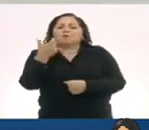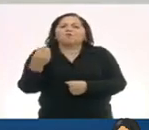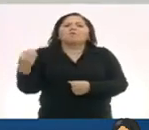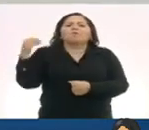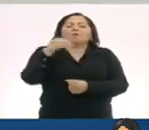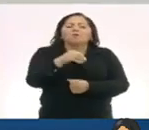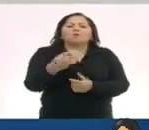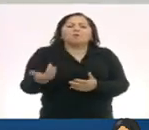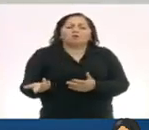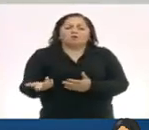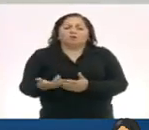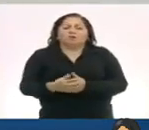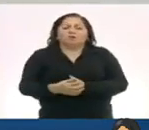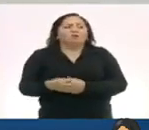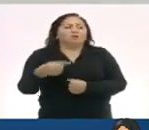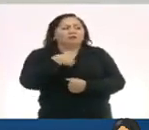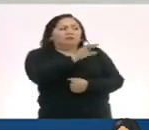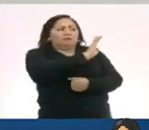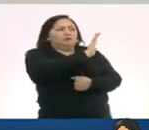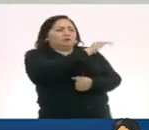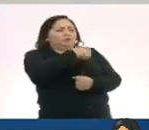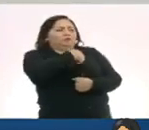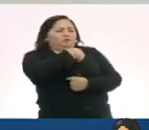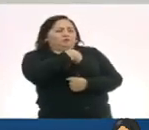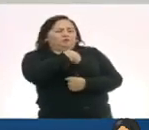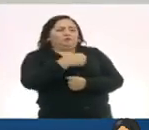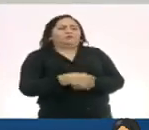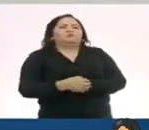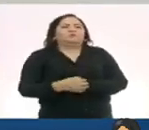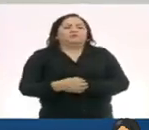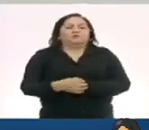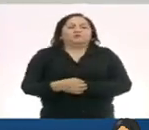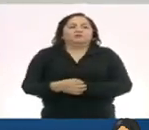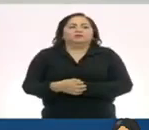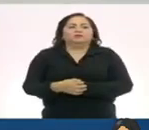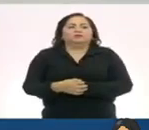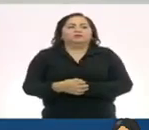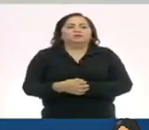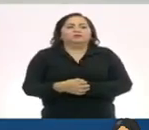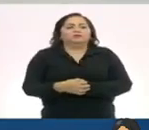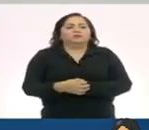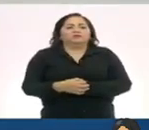papá? Yo. ¿Cuál, María? Yo sé. Una resta. Muy bien.